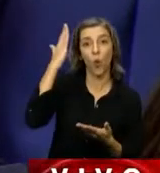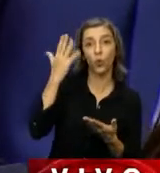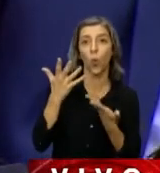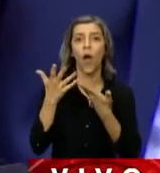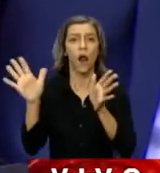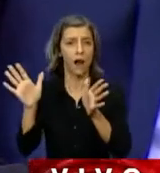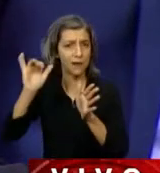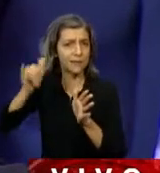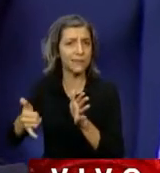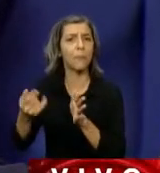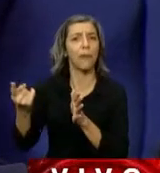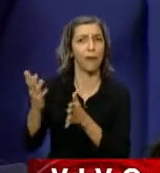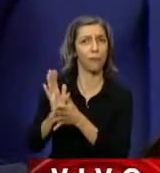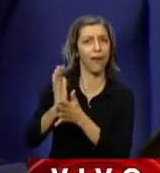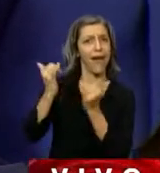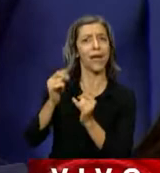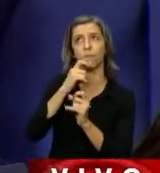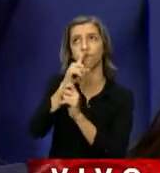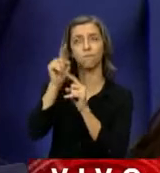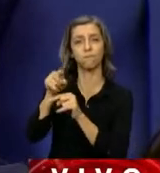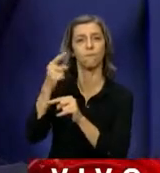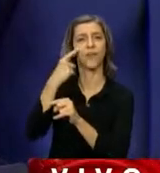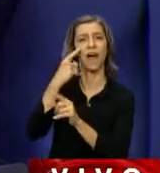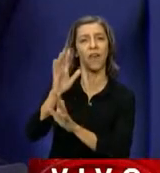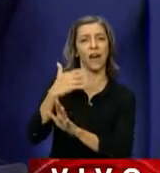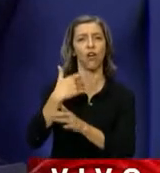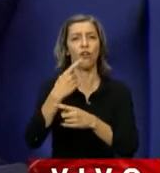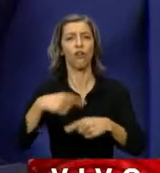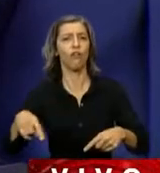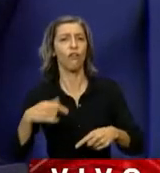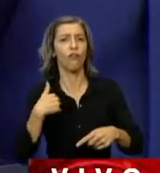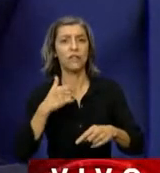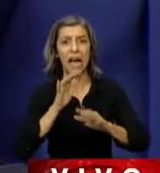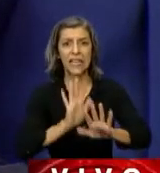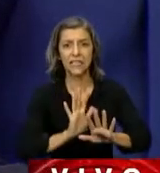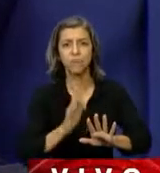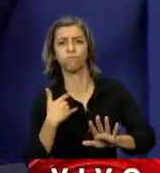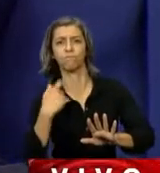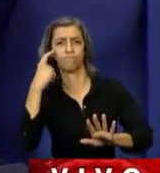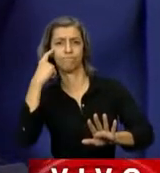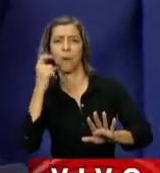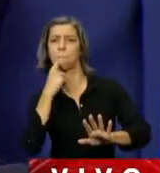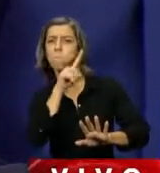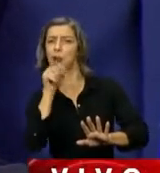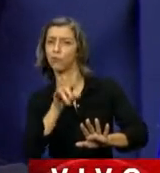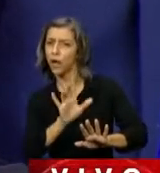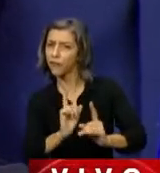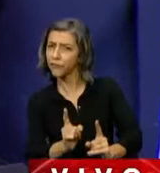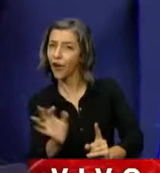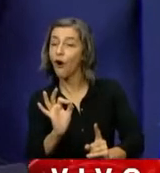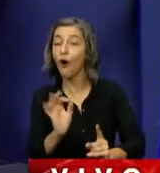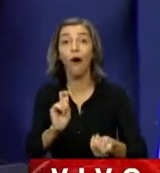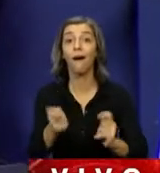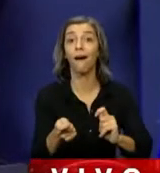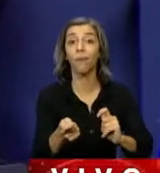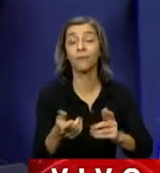esa libertad que muchas veces pone en cuestión lo instituido para ir generando las cosas nuevas. Y eso, no casualmente,